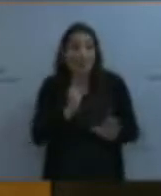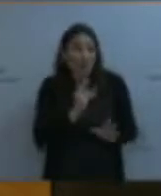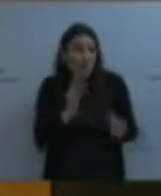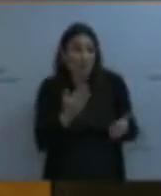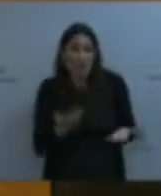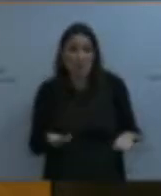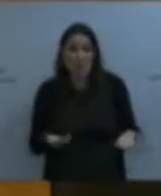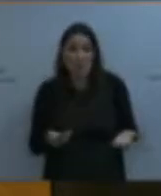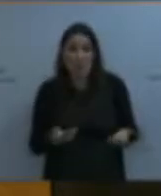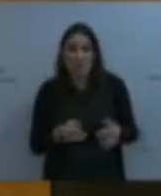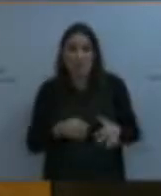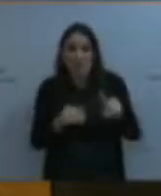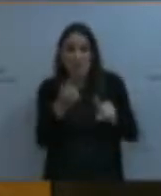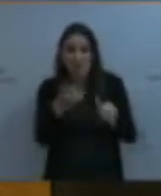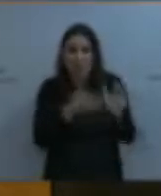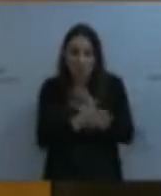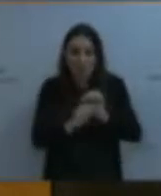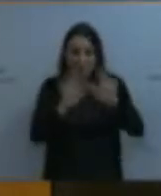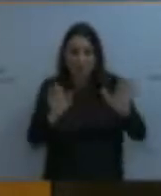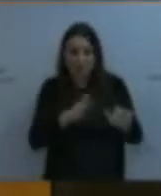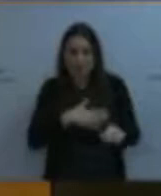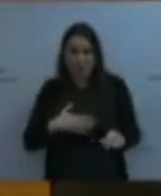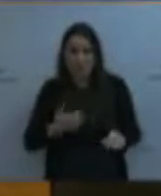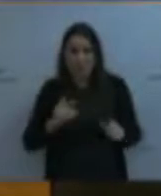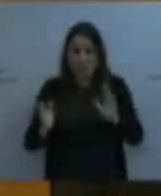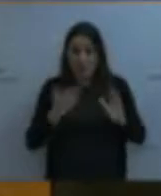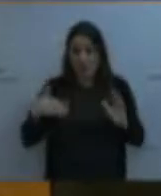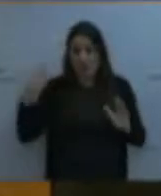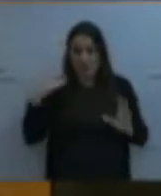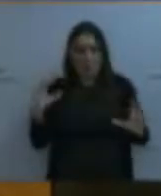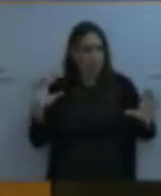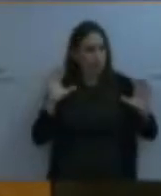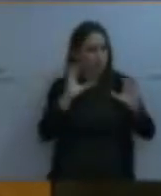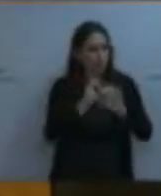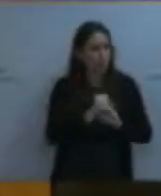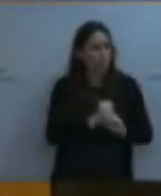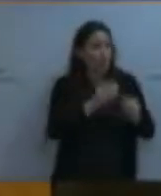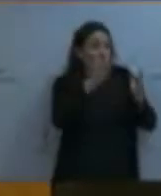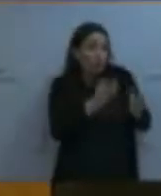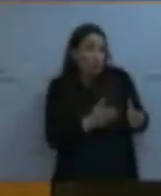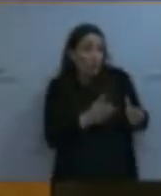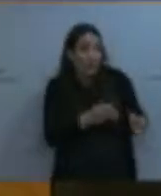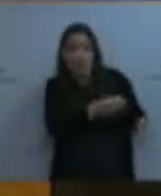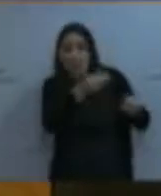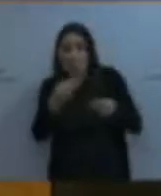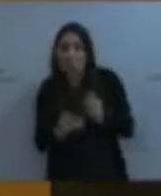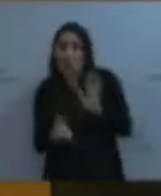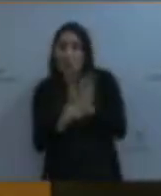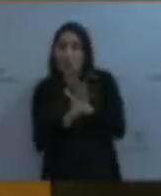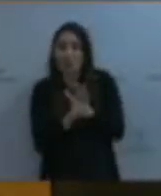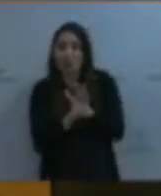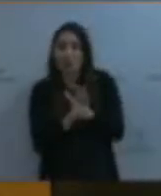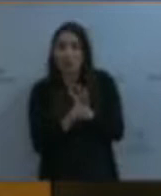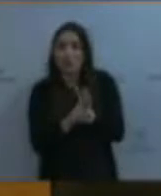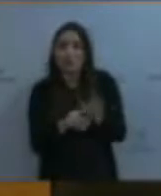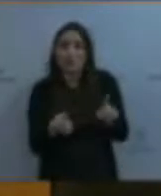mostrar ni uno solo de ellos. Venimos de una etapa de absoluta oscuridad y usted lo que nos trae con este decreto y es un